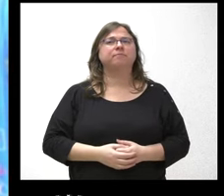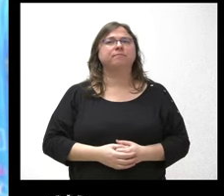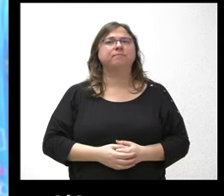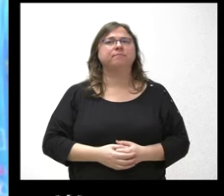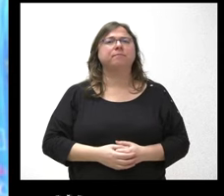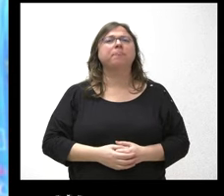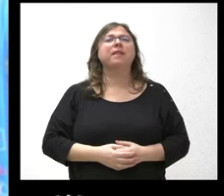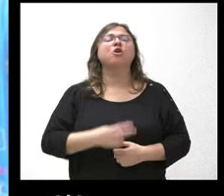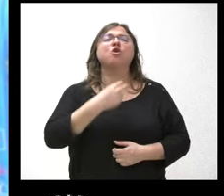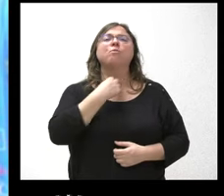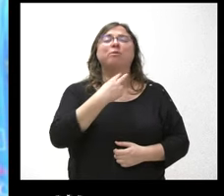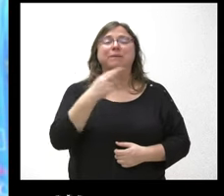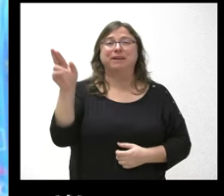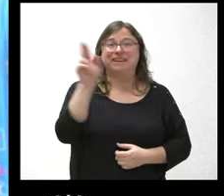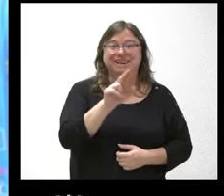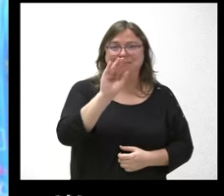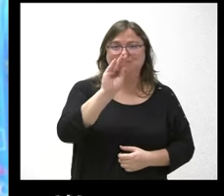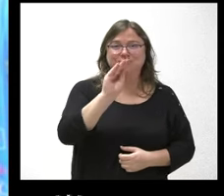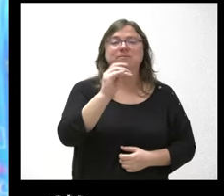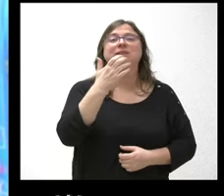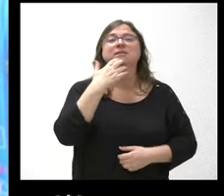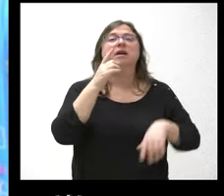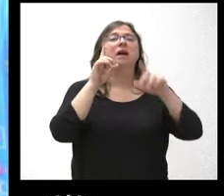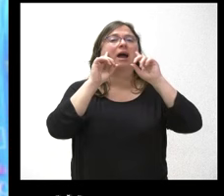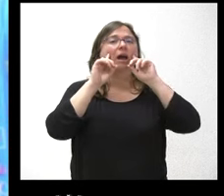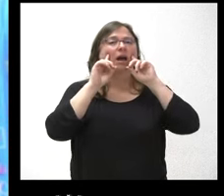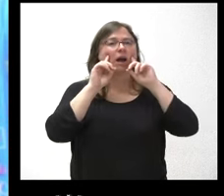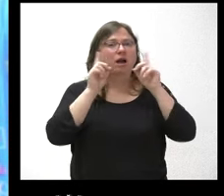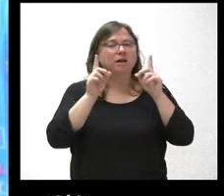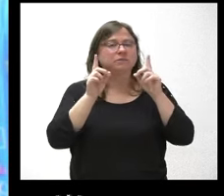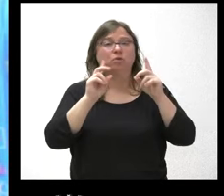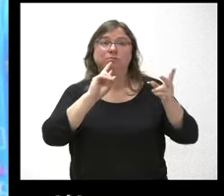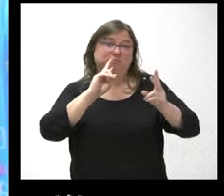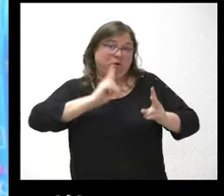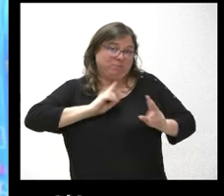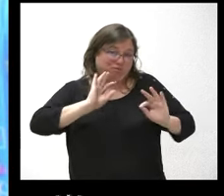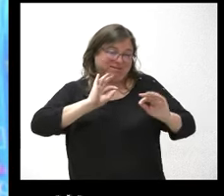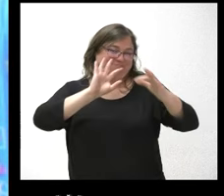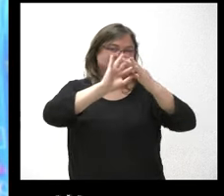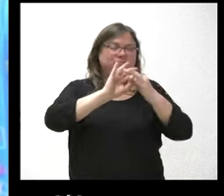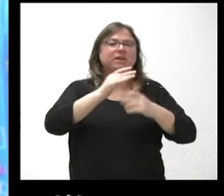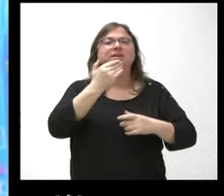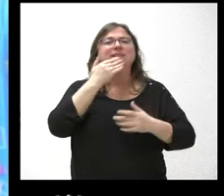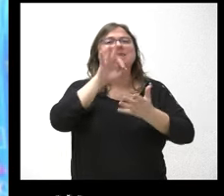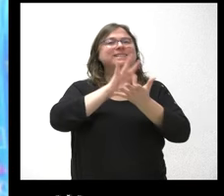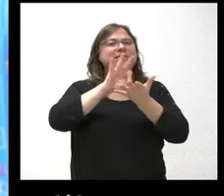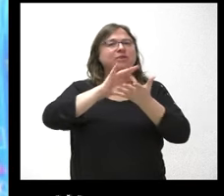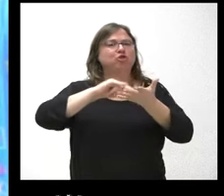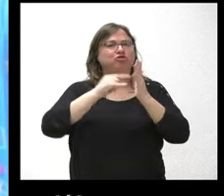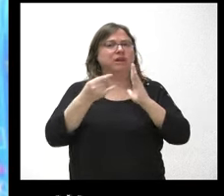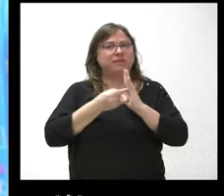Y al portavoz quería repreguntar entonces, en el caso que, por la respuesta que me ha dado, entiendo que los servicios técnicos, los